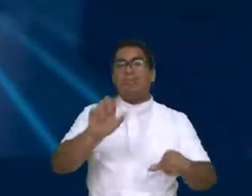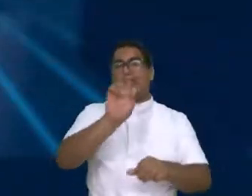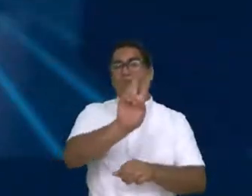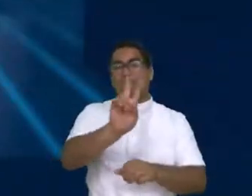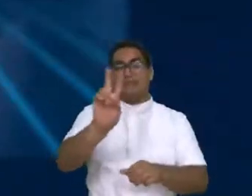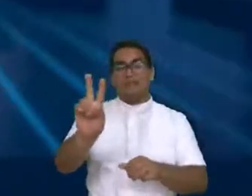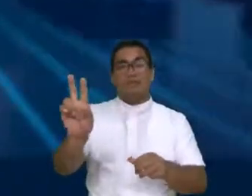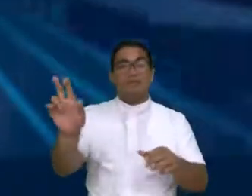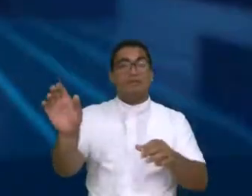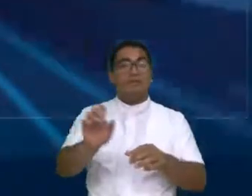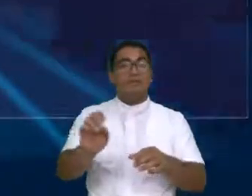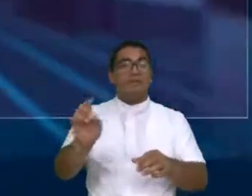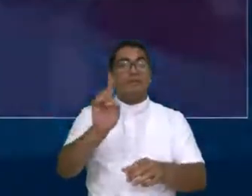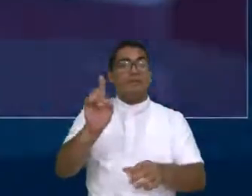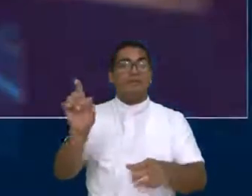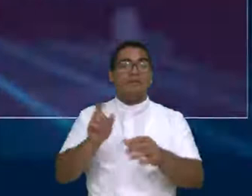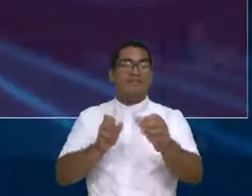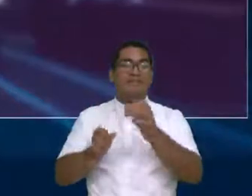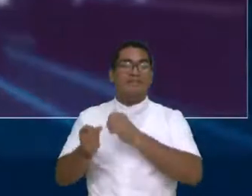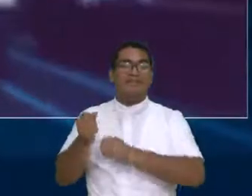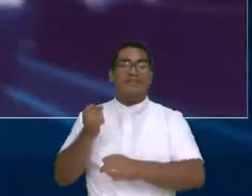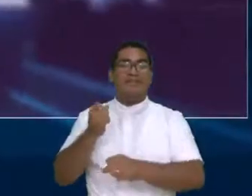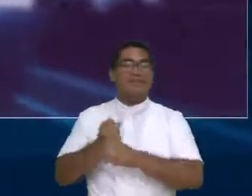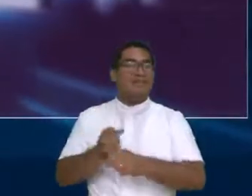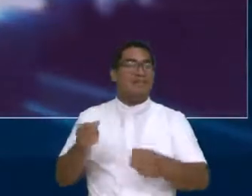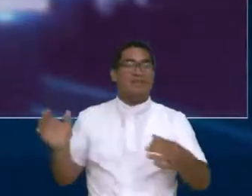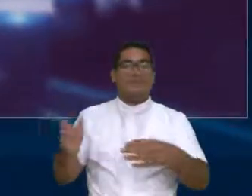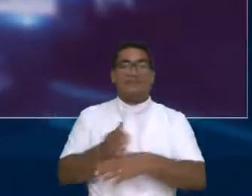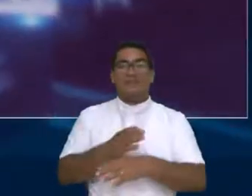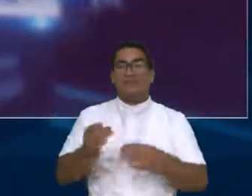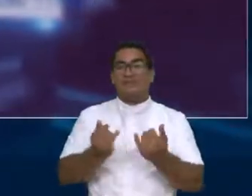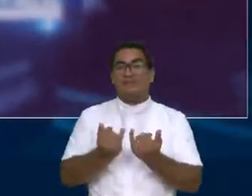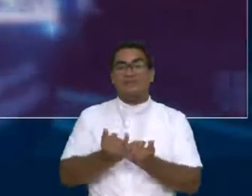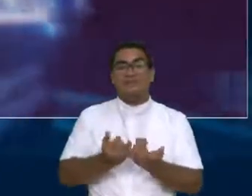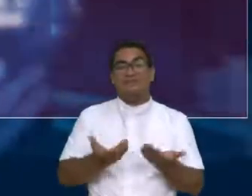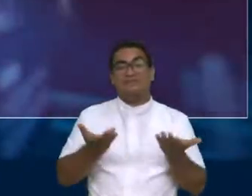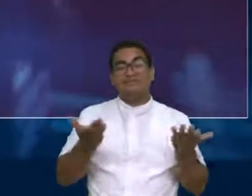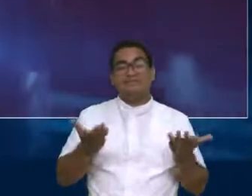22% después de 11 años de no registrarse una caída tan grande.